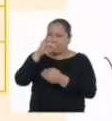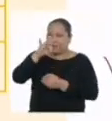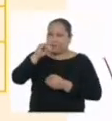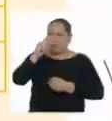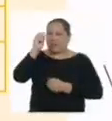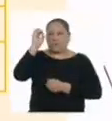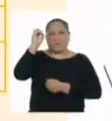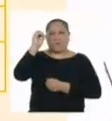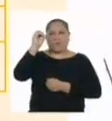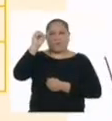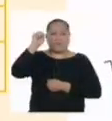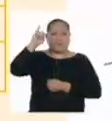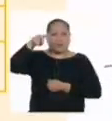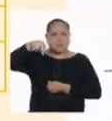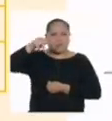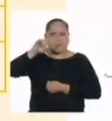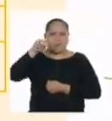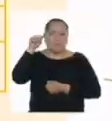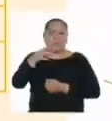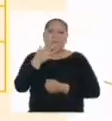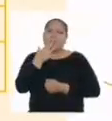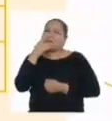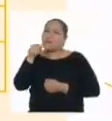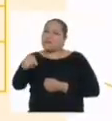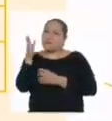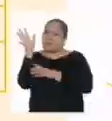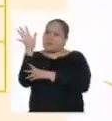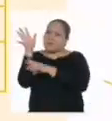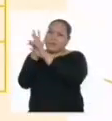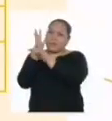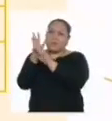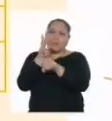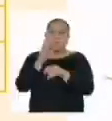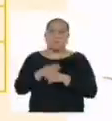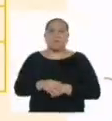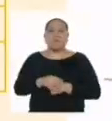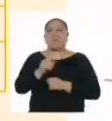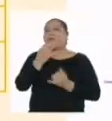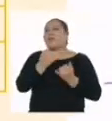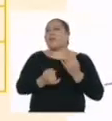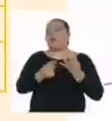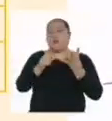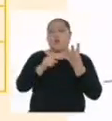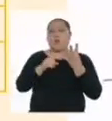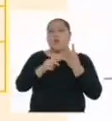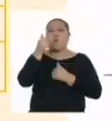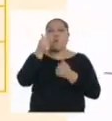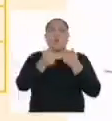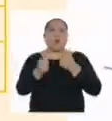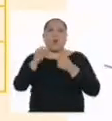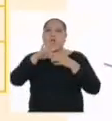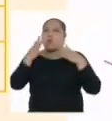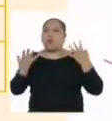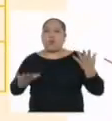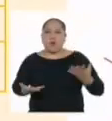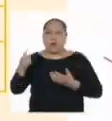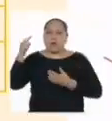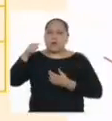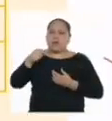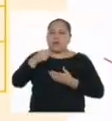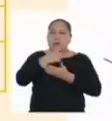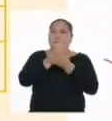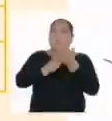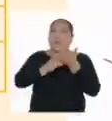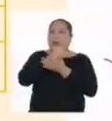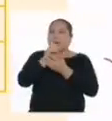fotosíntesis y coloración de la hoja? Y finalmente, ¿qué sustancia no se ha producido en las partes de la hoja que no recibieron